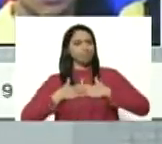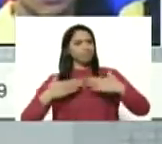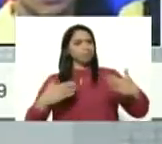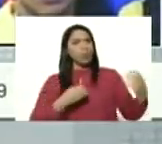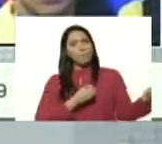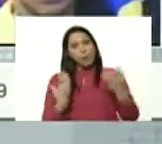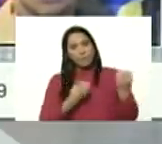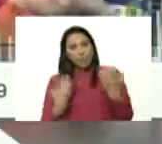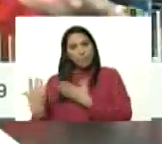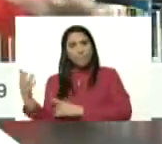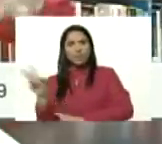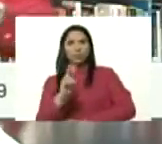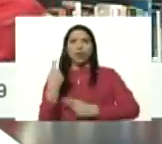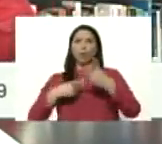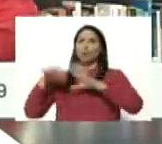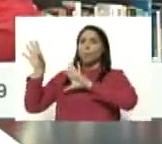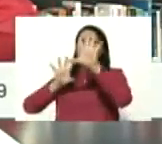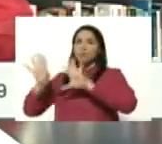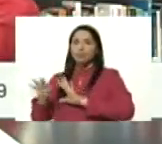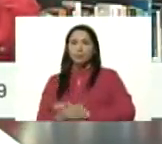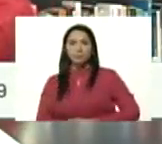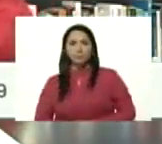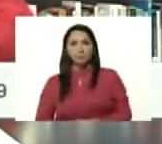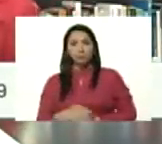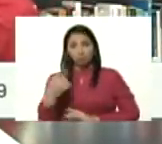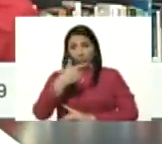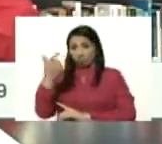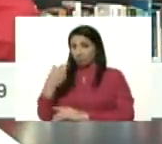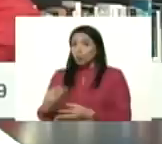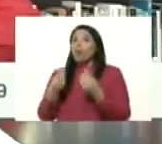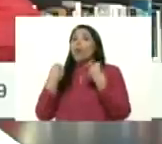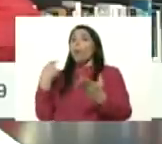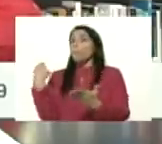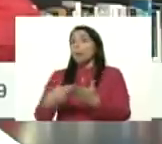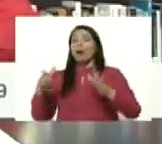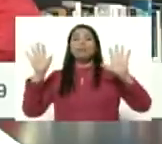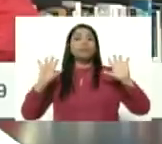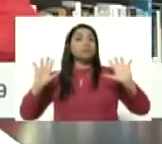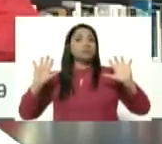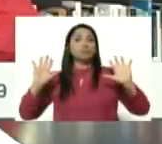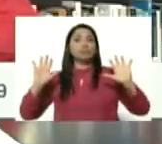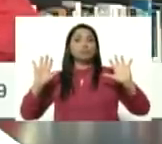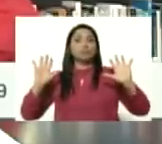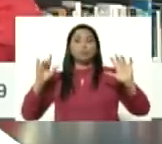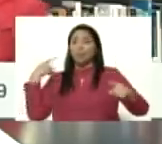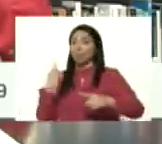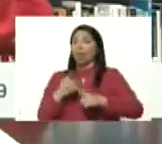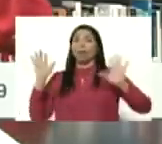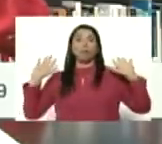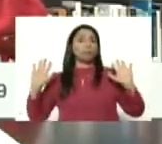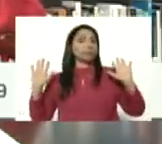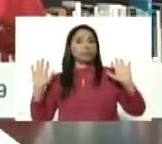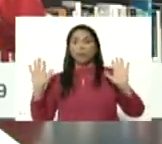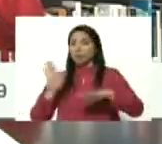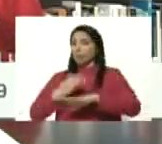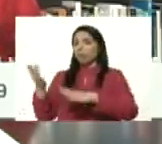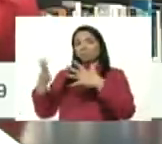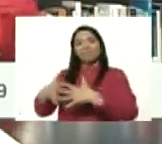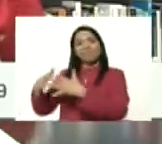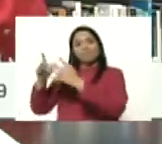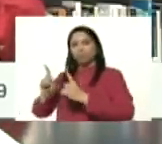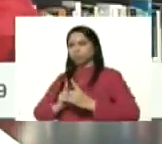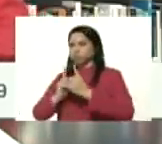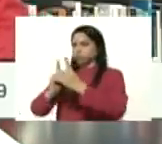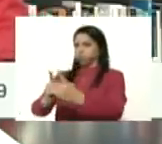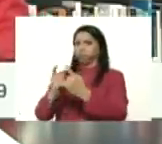a los venezolanos al exterior. Y bueno, busquemos cómo pagar, pariendo, porque Estados Unidos persigue las